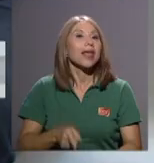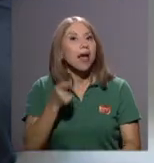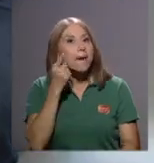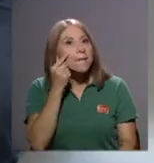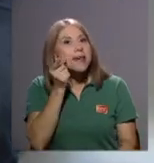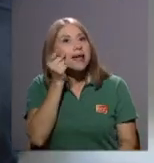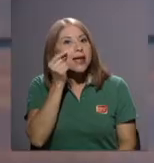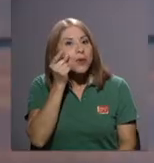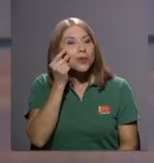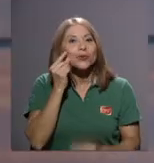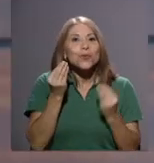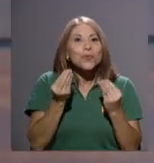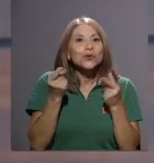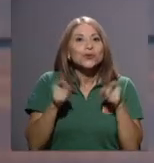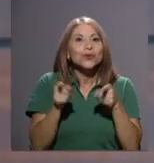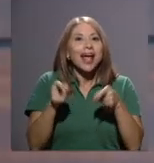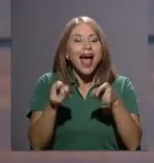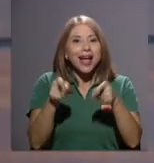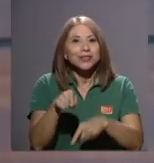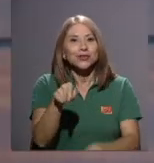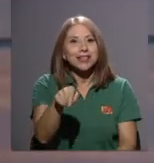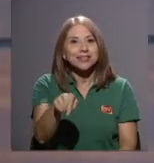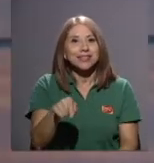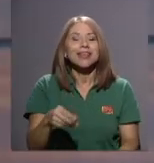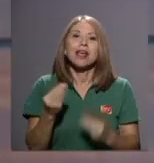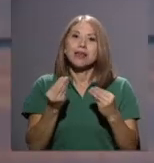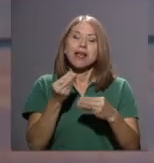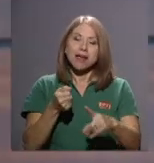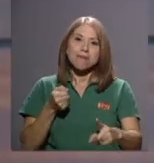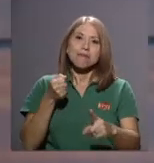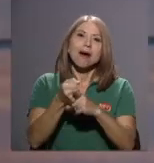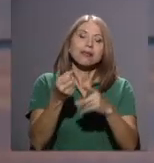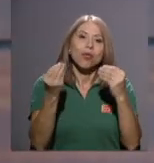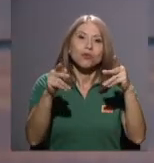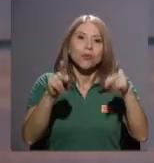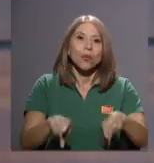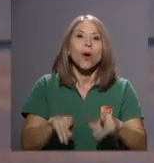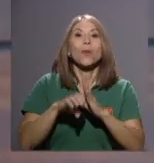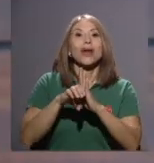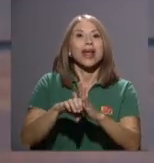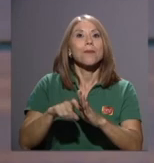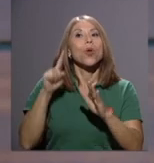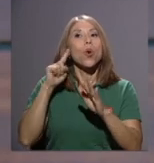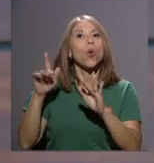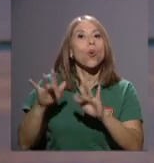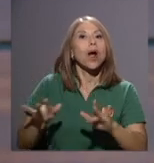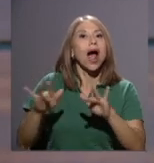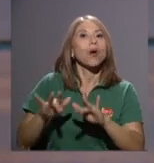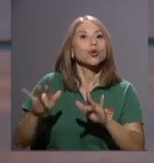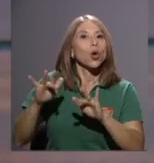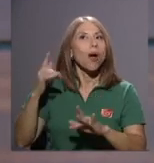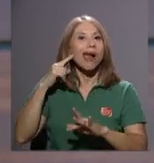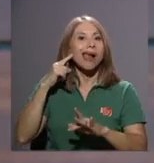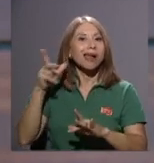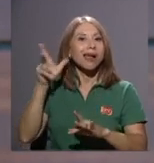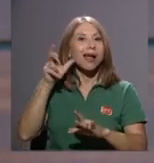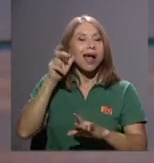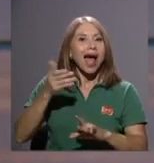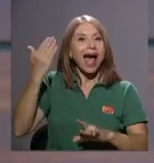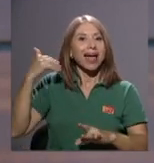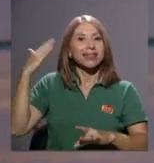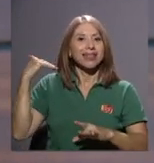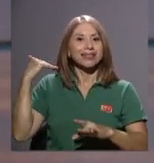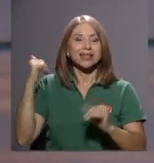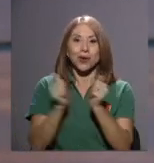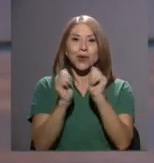montón de casos en ese sentido y tal vez casos que han impactado mucho en la ciudadanía. Por ejemplo, un audio que había circulado antes en el caso del